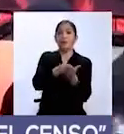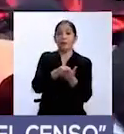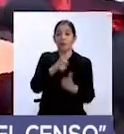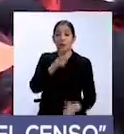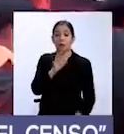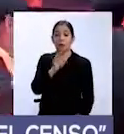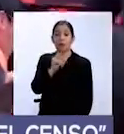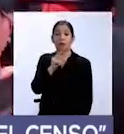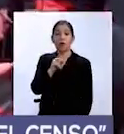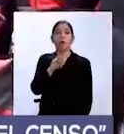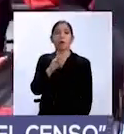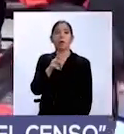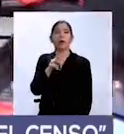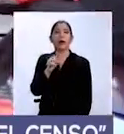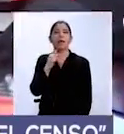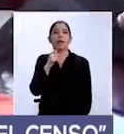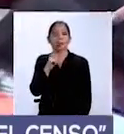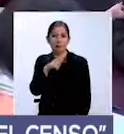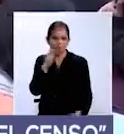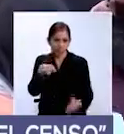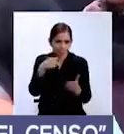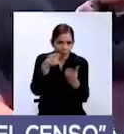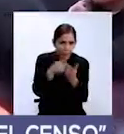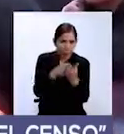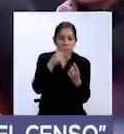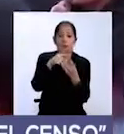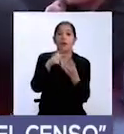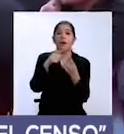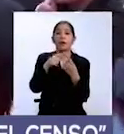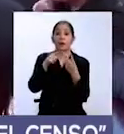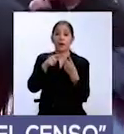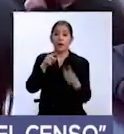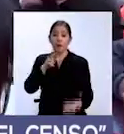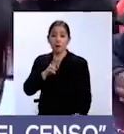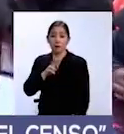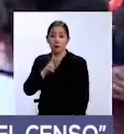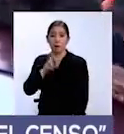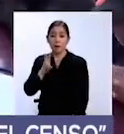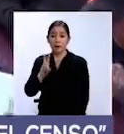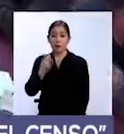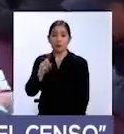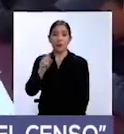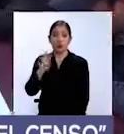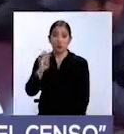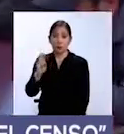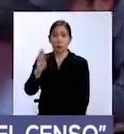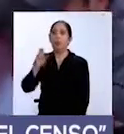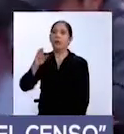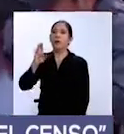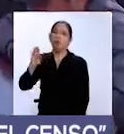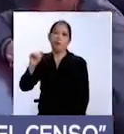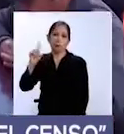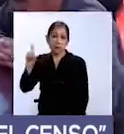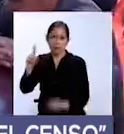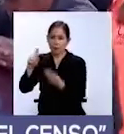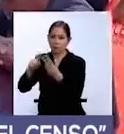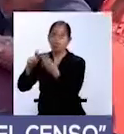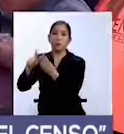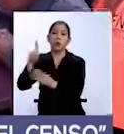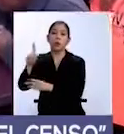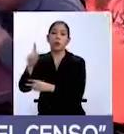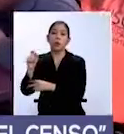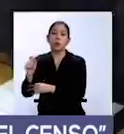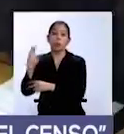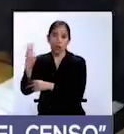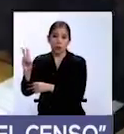FONPLATA, Fondo de Financiamiento de la Cuenca de Plata, 26,4 al Banco Interamericano de Desarrollo y 1,6